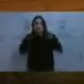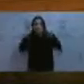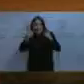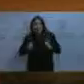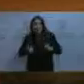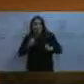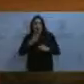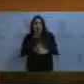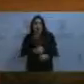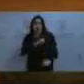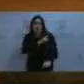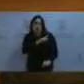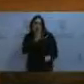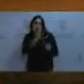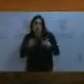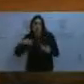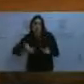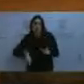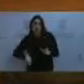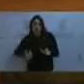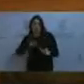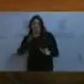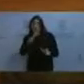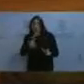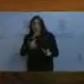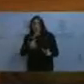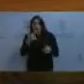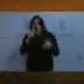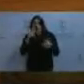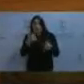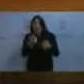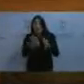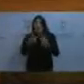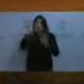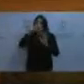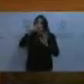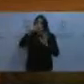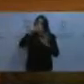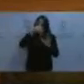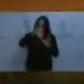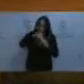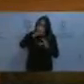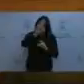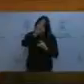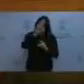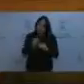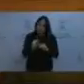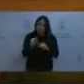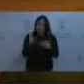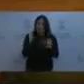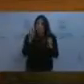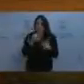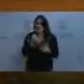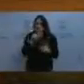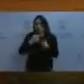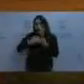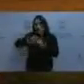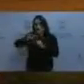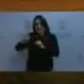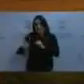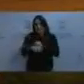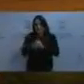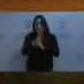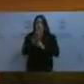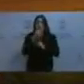parte de los profesionales por no estar esta situación contemplada en el SESPA y otras cuestiones accesorias, ¿no? Bueno, también se hablaba